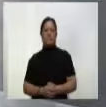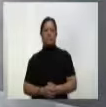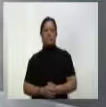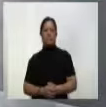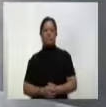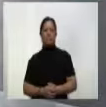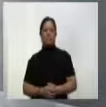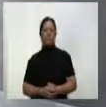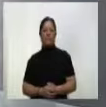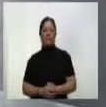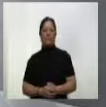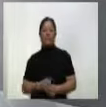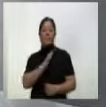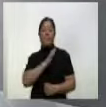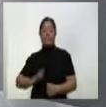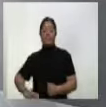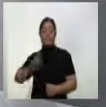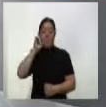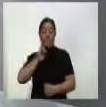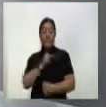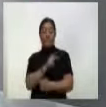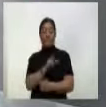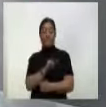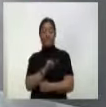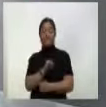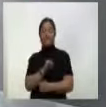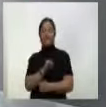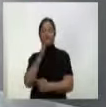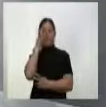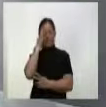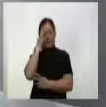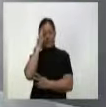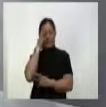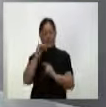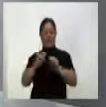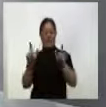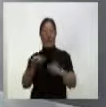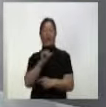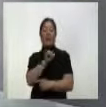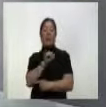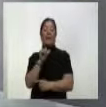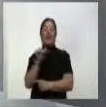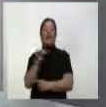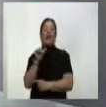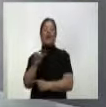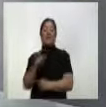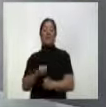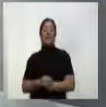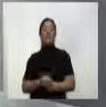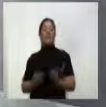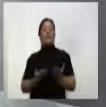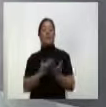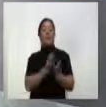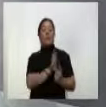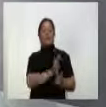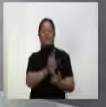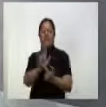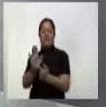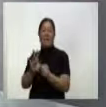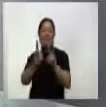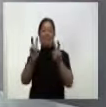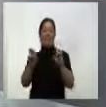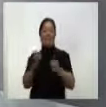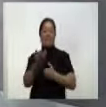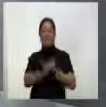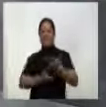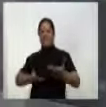En tanto, la candidata del PRI a la alcaldía de Tlaxcala, Anabel Alvarado, presentó sus propuestas en materia de servicios